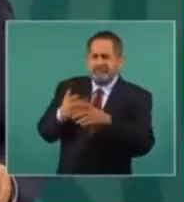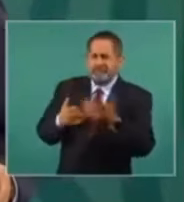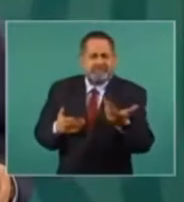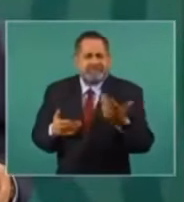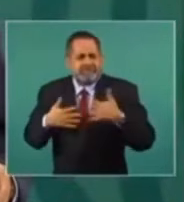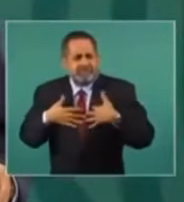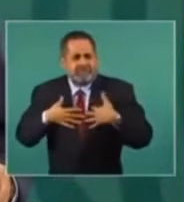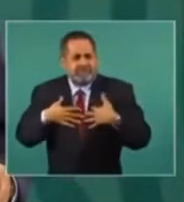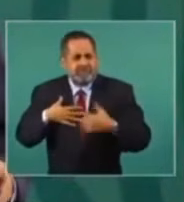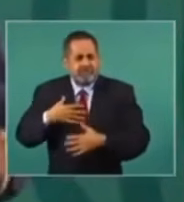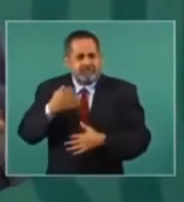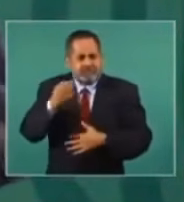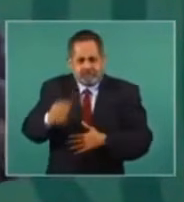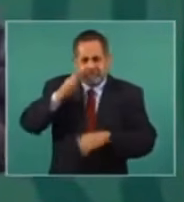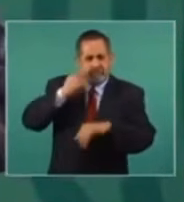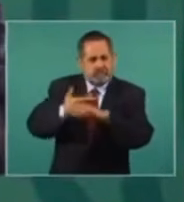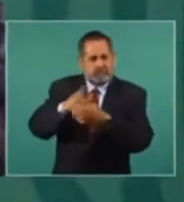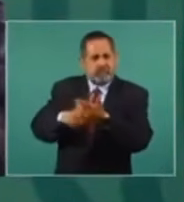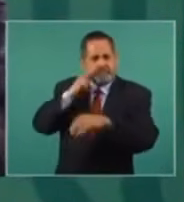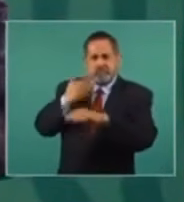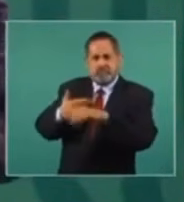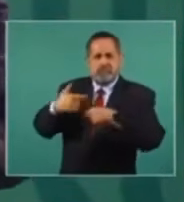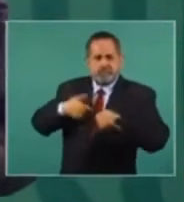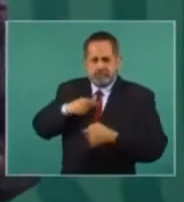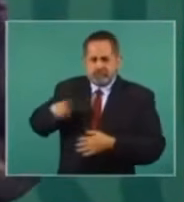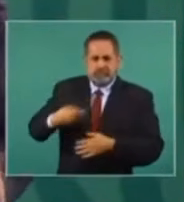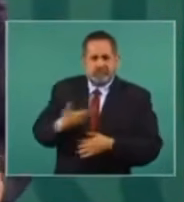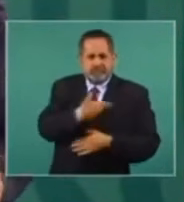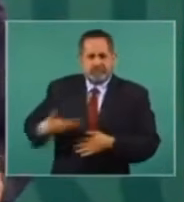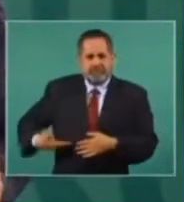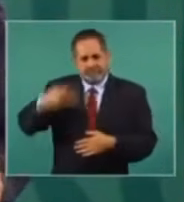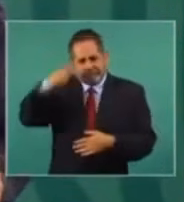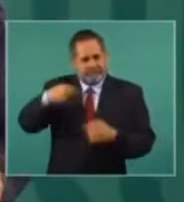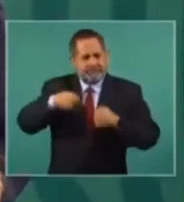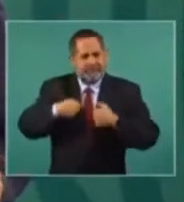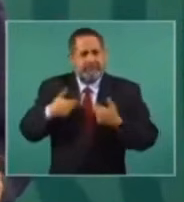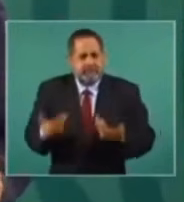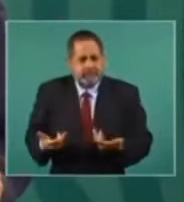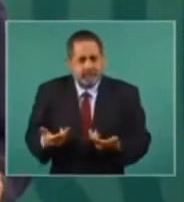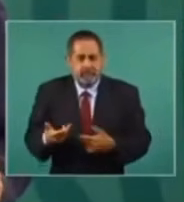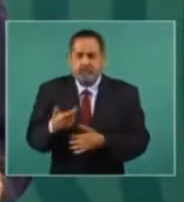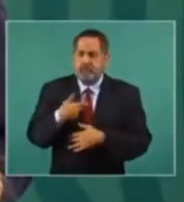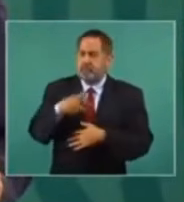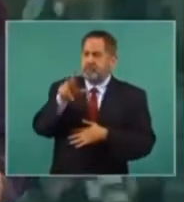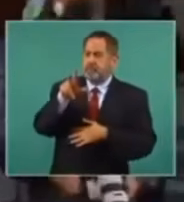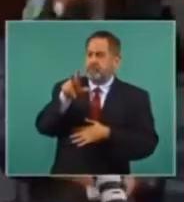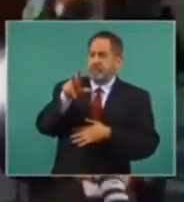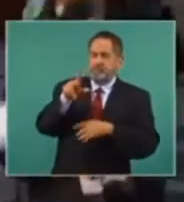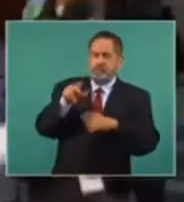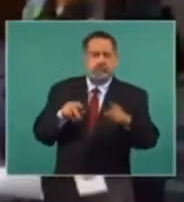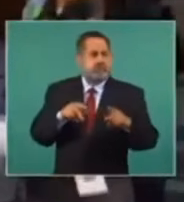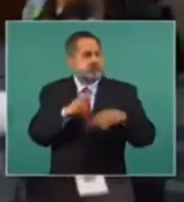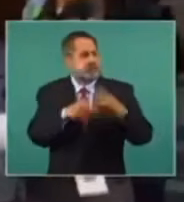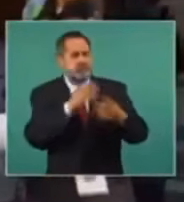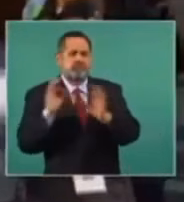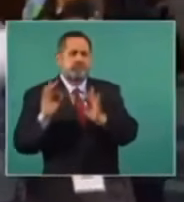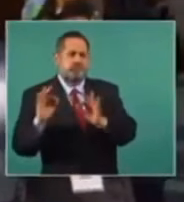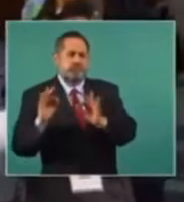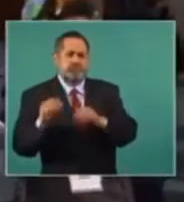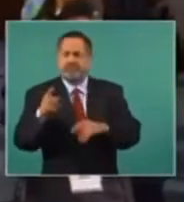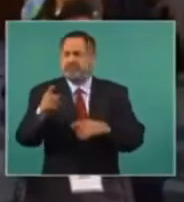analizan. Luego pasó la segunda y ahora en esta tercera el contraste es impresionante. Jorge